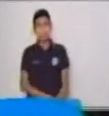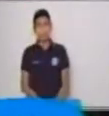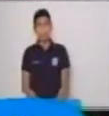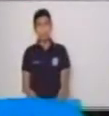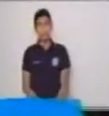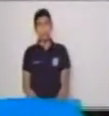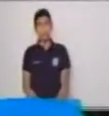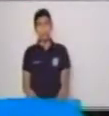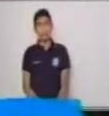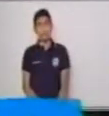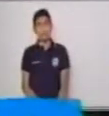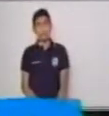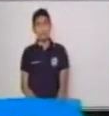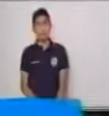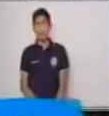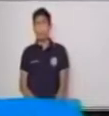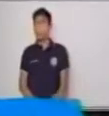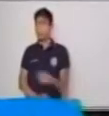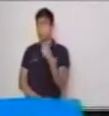Aquí